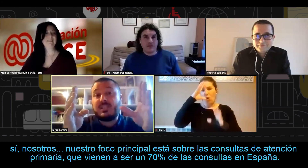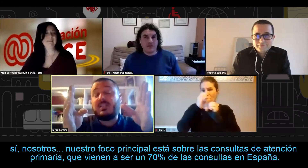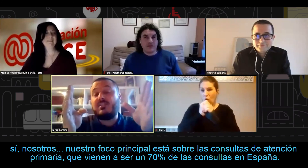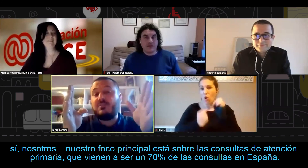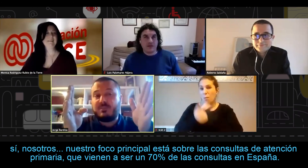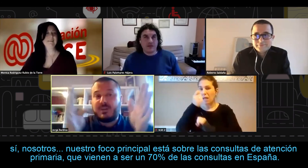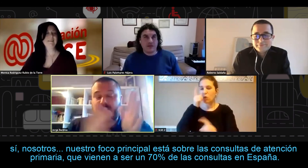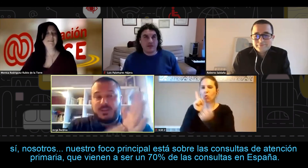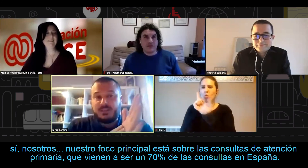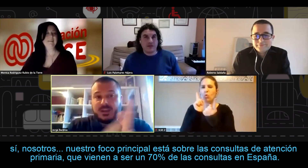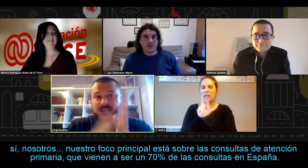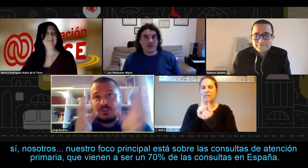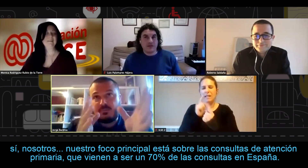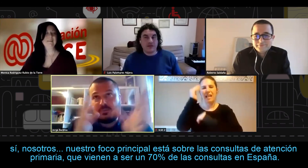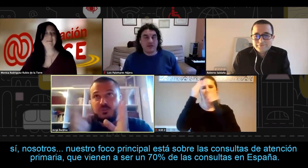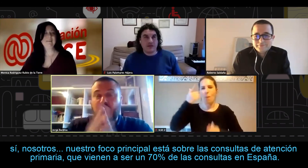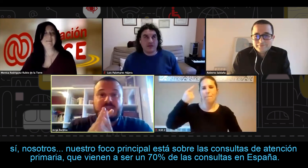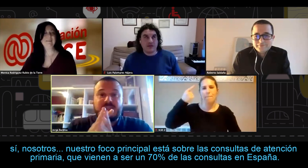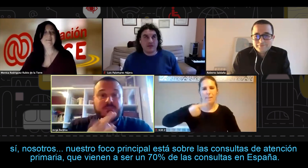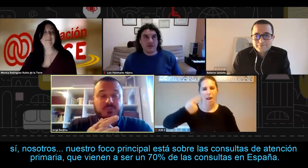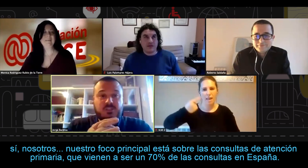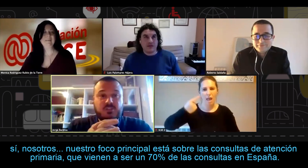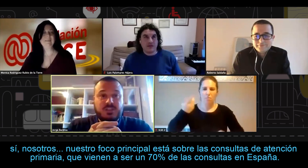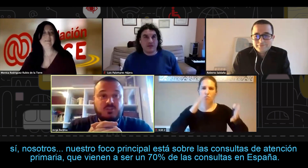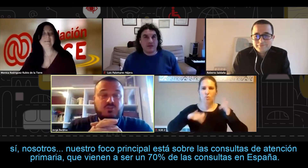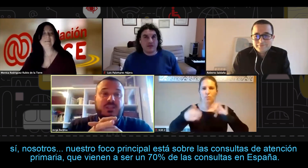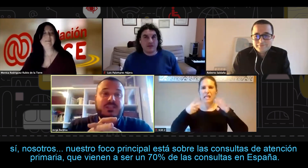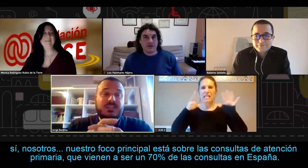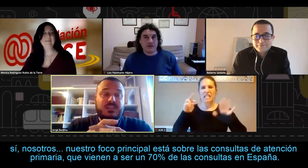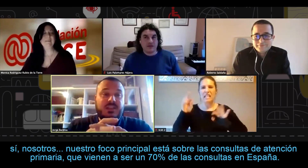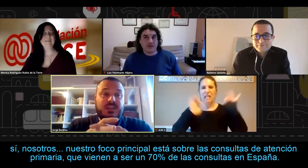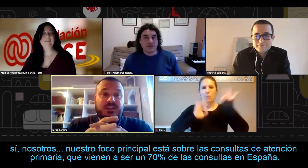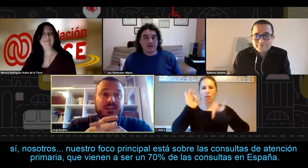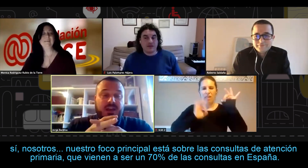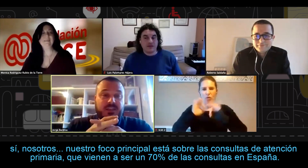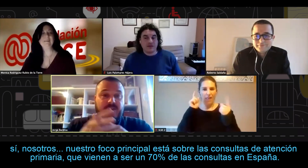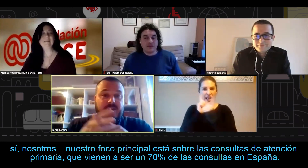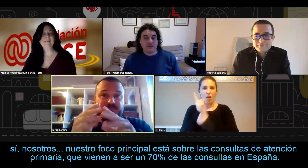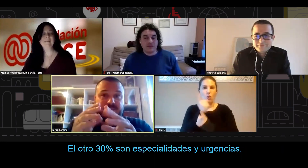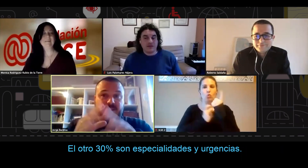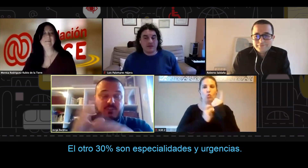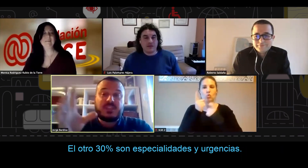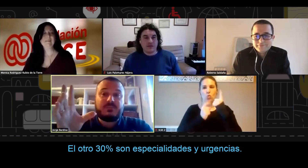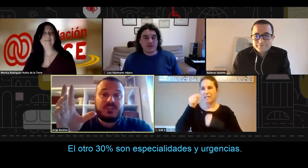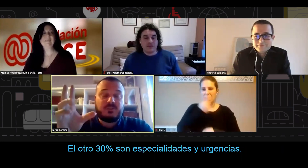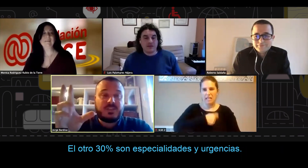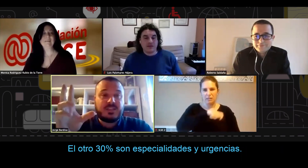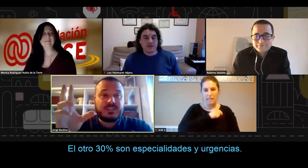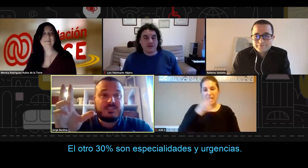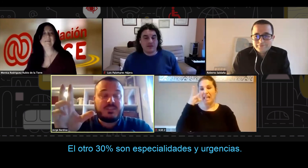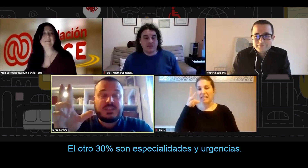de atención primaria, ¿vale? Que vienen a ser como en torno a un 70% de las consultas que se hacen a día de hoy en España. El otro 30% vendría